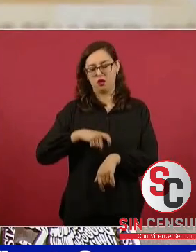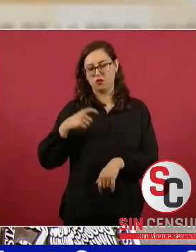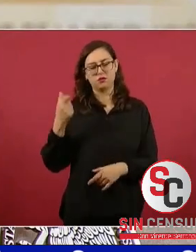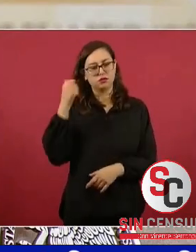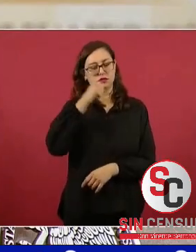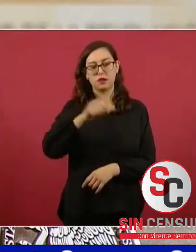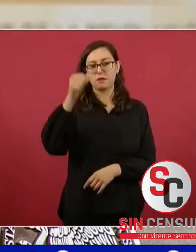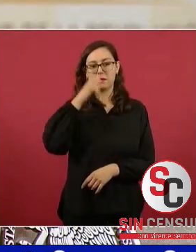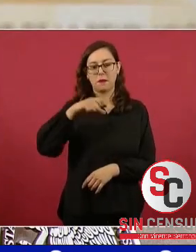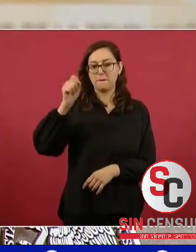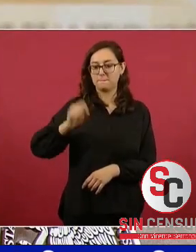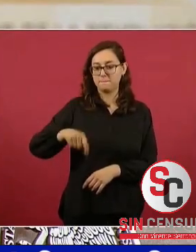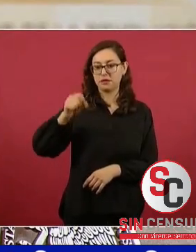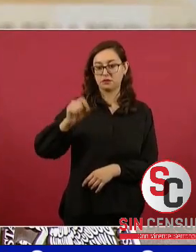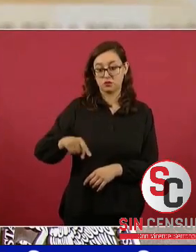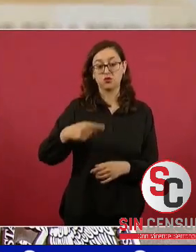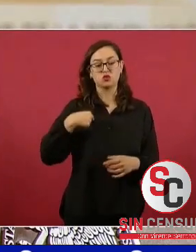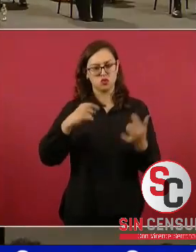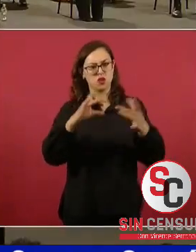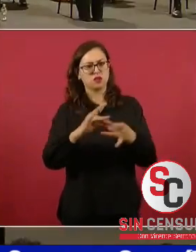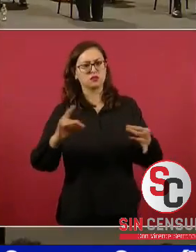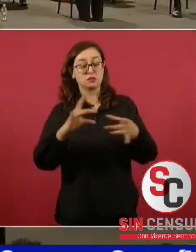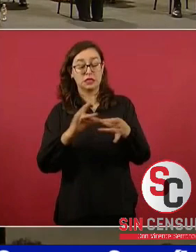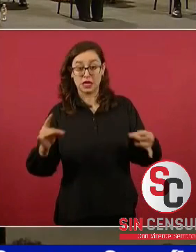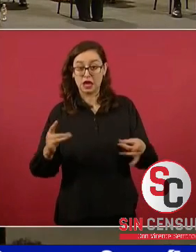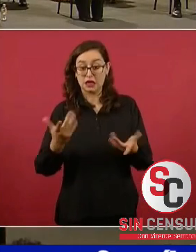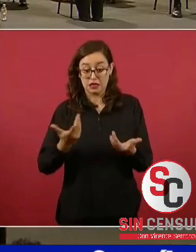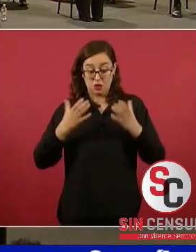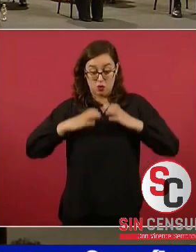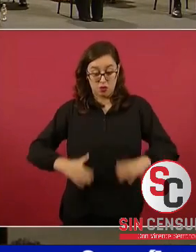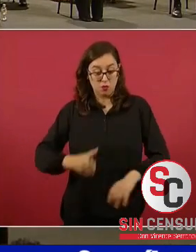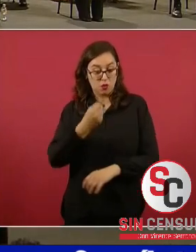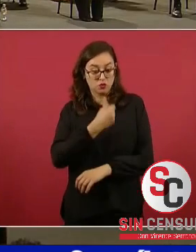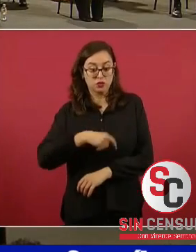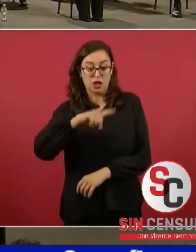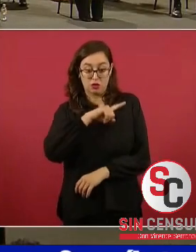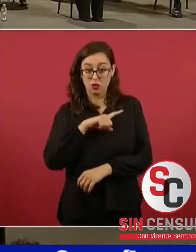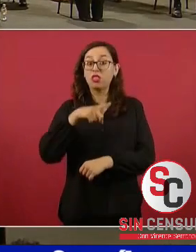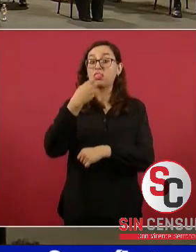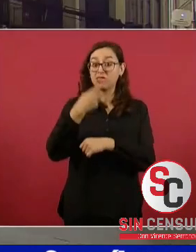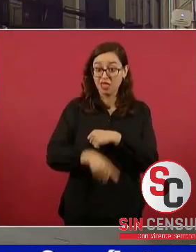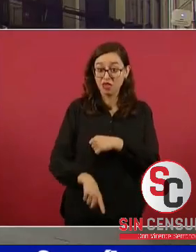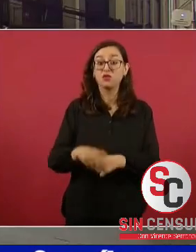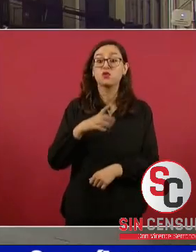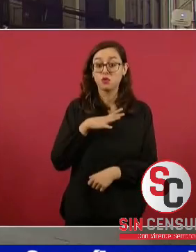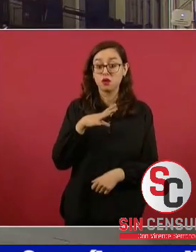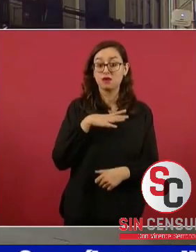las repercusiones que tienen en la salud por el cambio de horario. Muchas gracias.